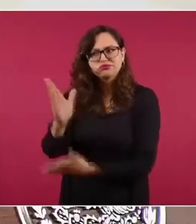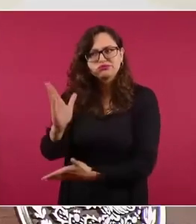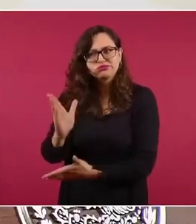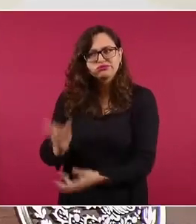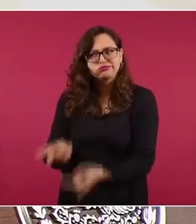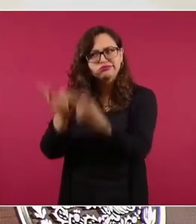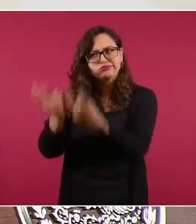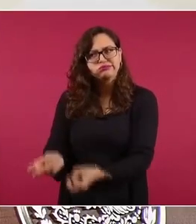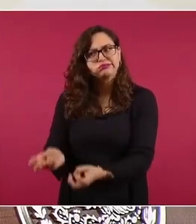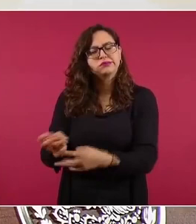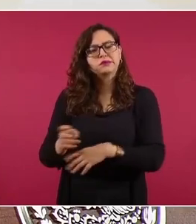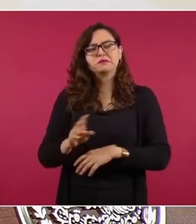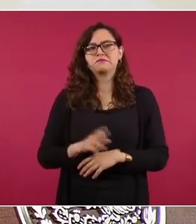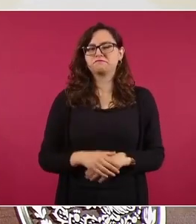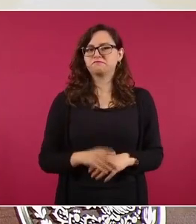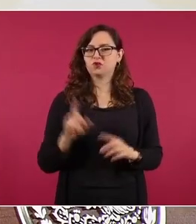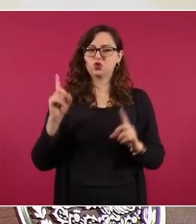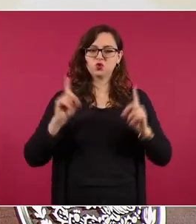campo, ¿no?,